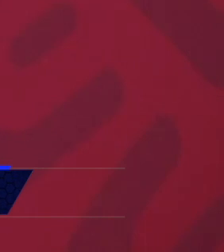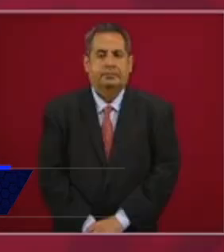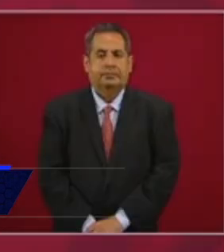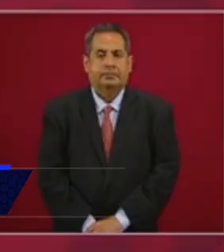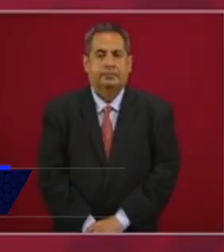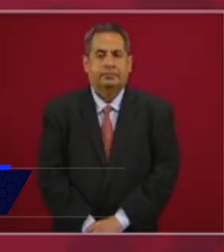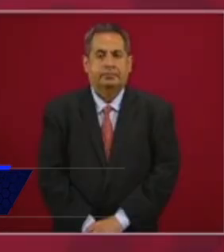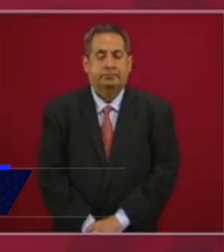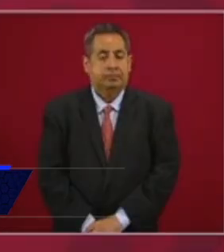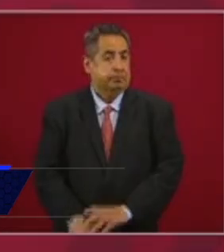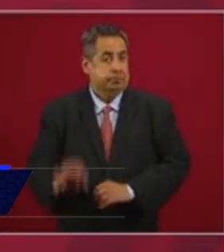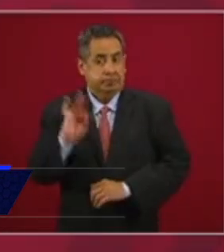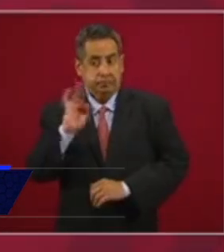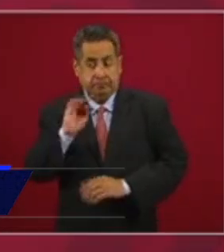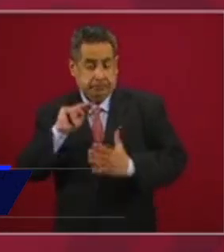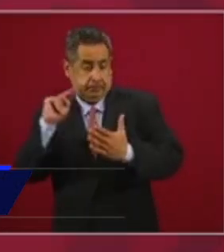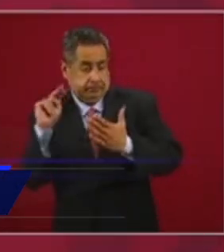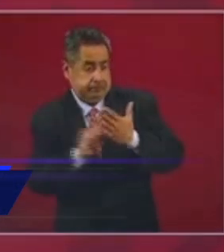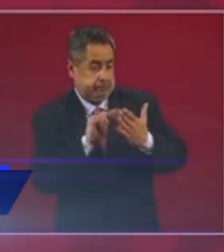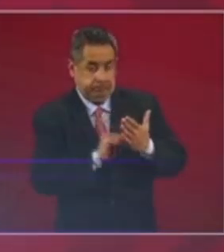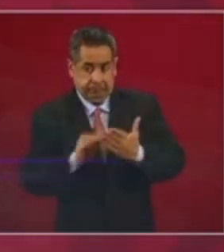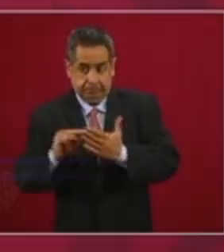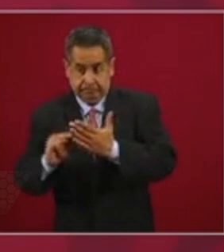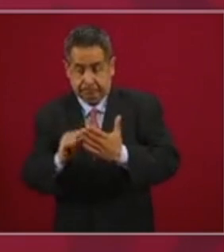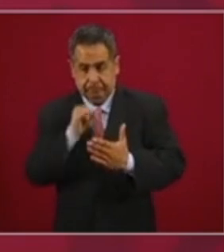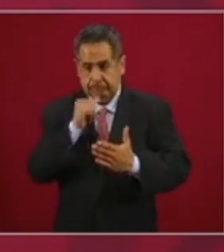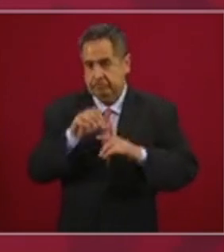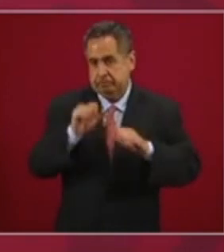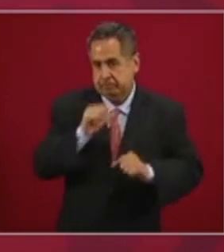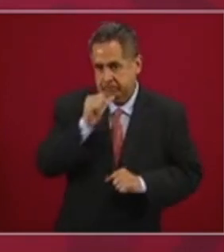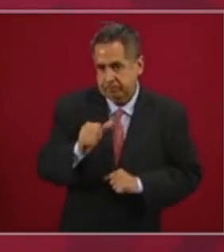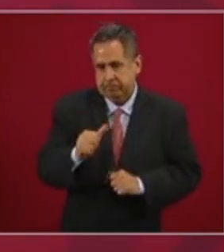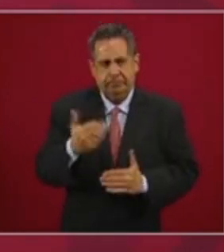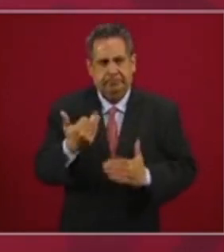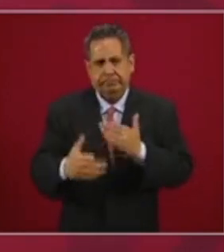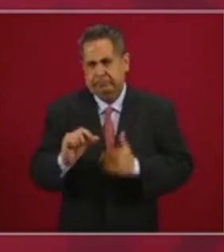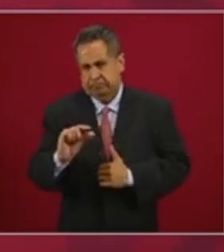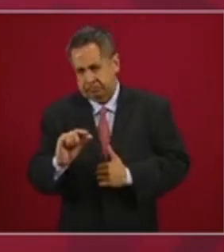llega al número de firmas, porque falta muy poco,